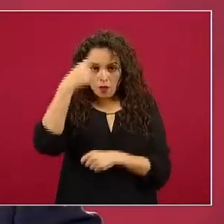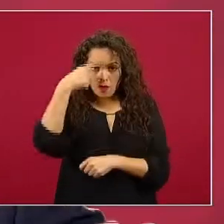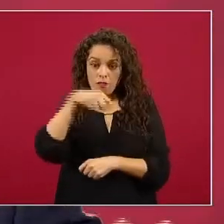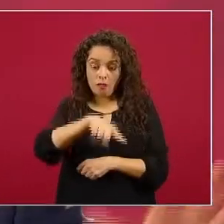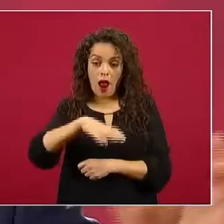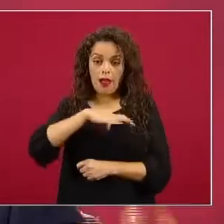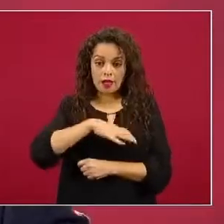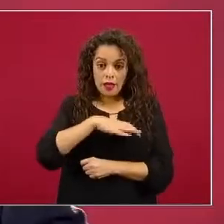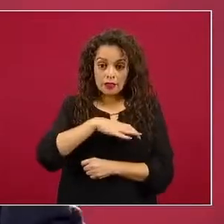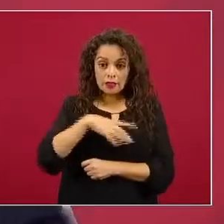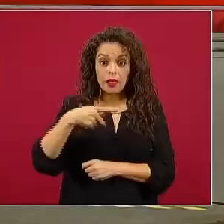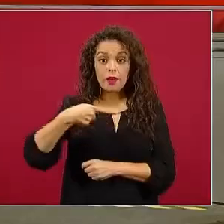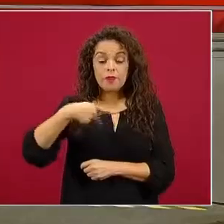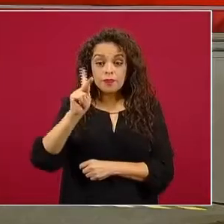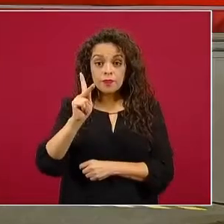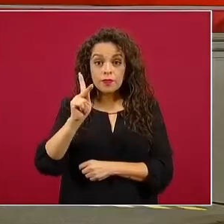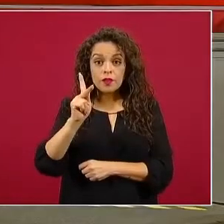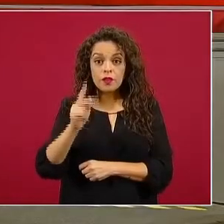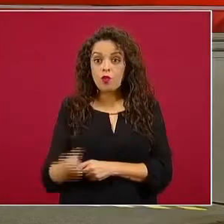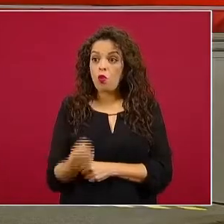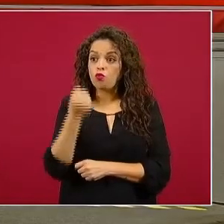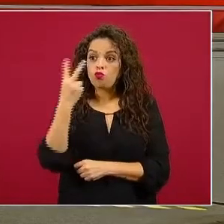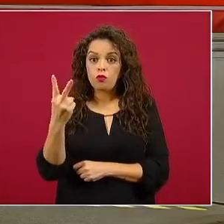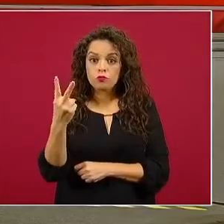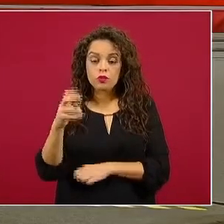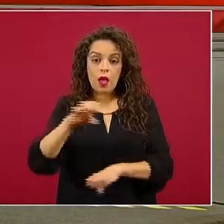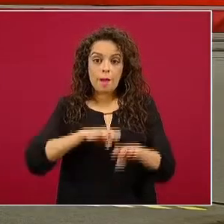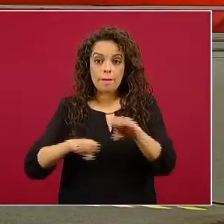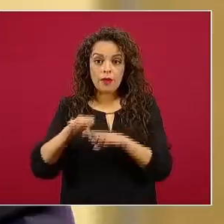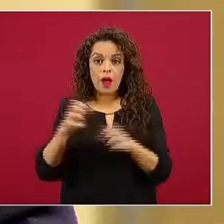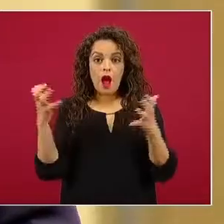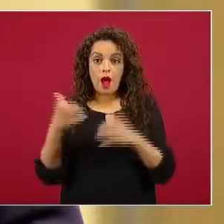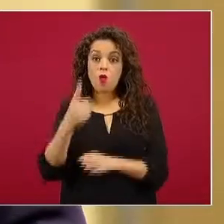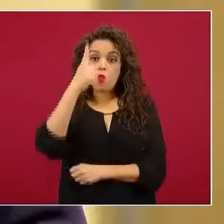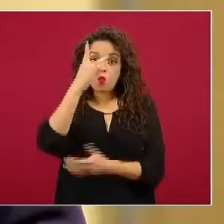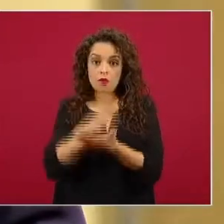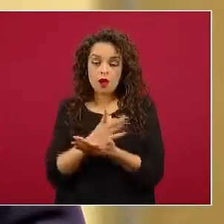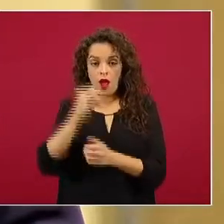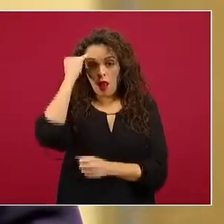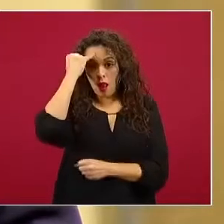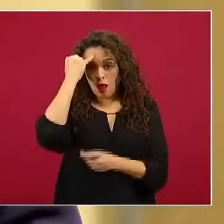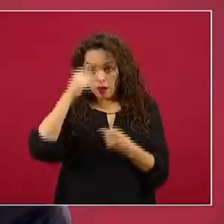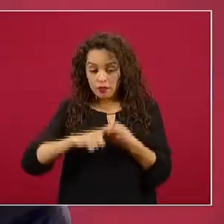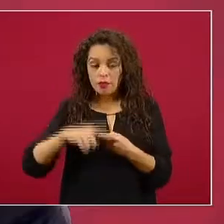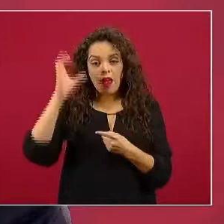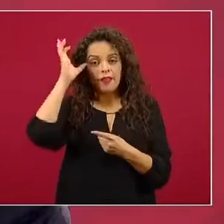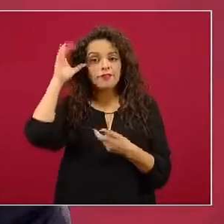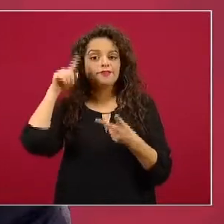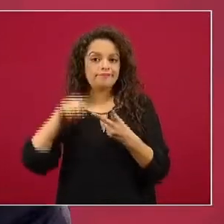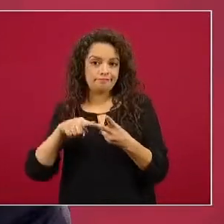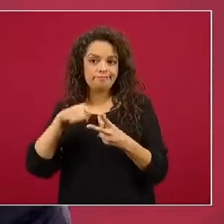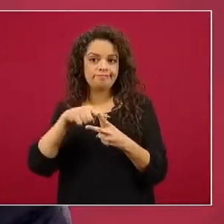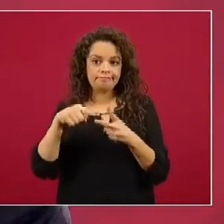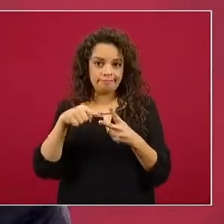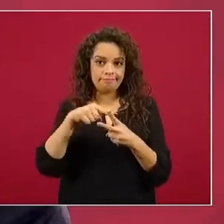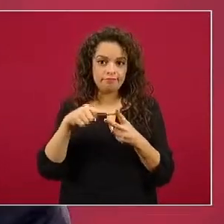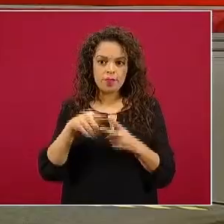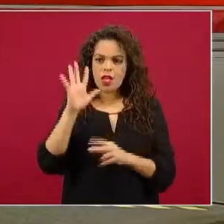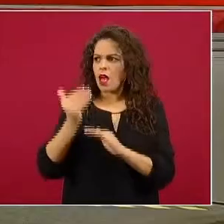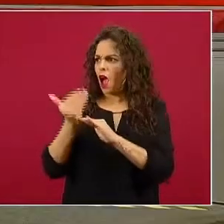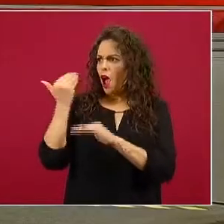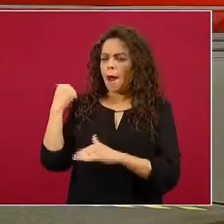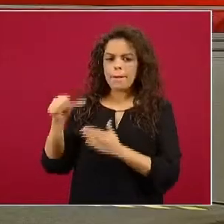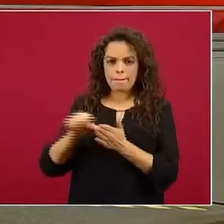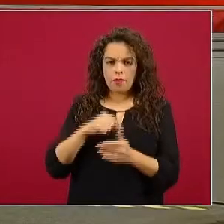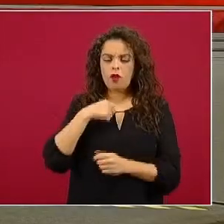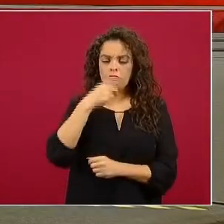los fabrican básicamente dos compañías, una en China y una en India. Habíamos comentado hace muchos meses